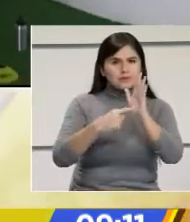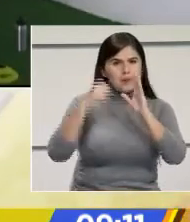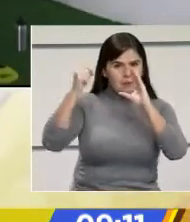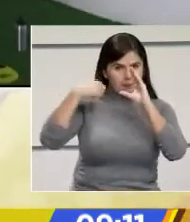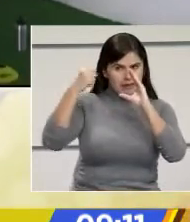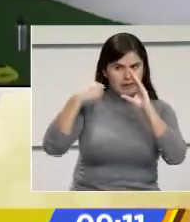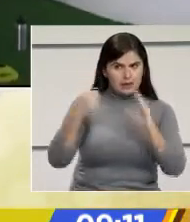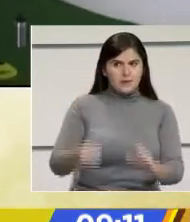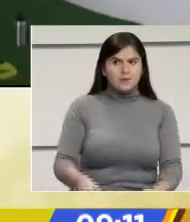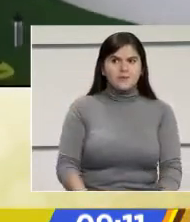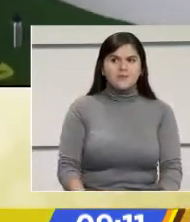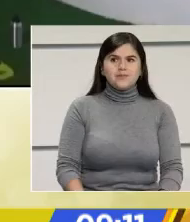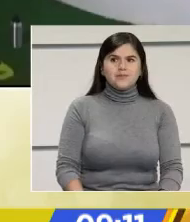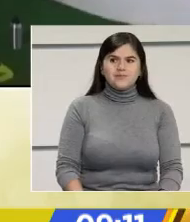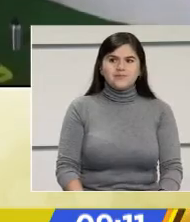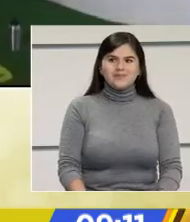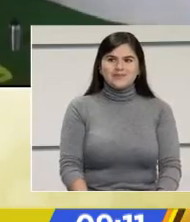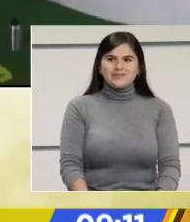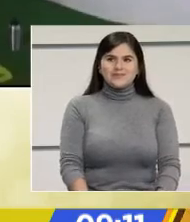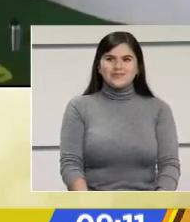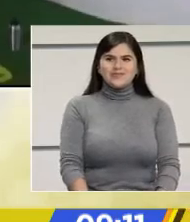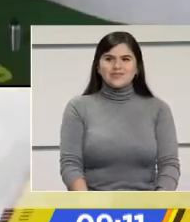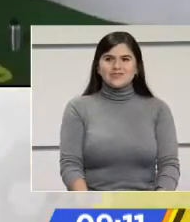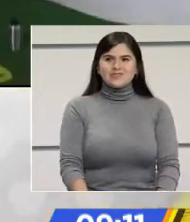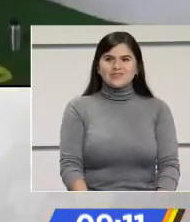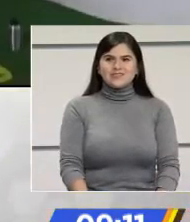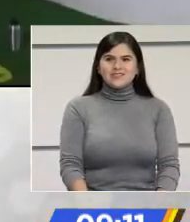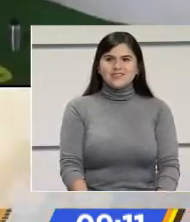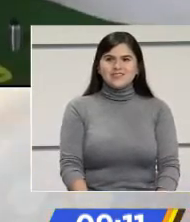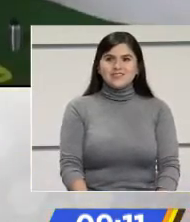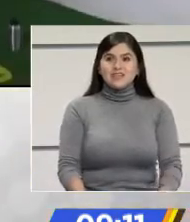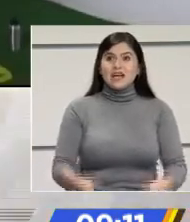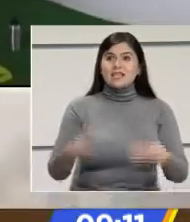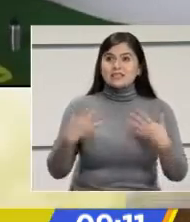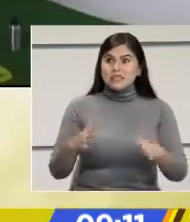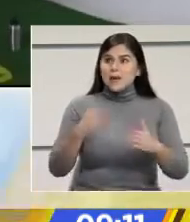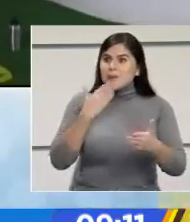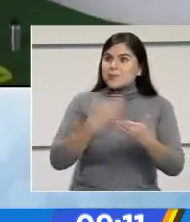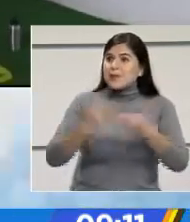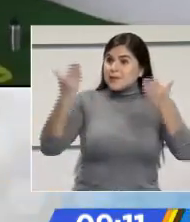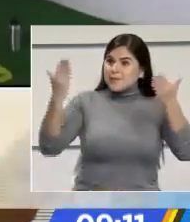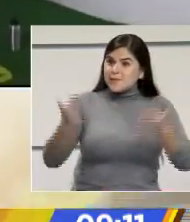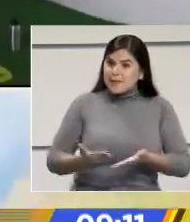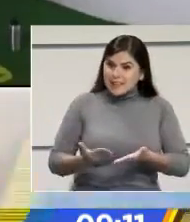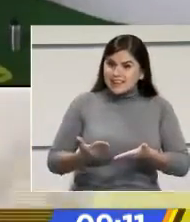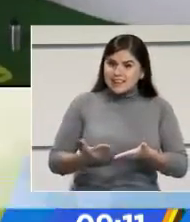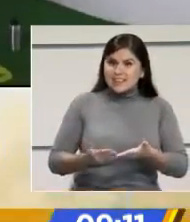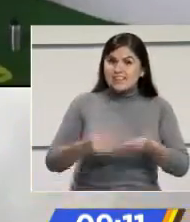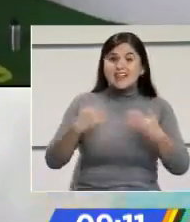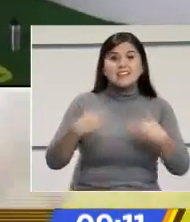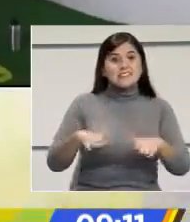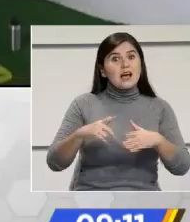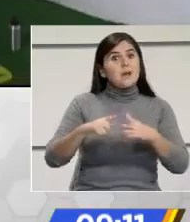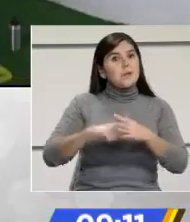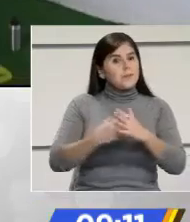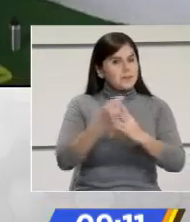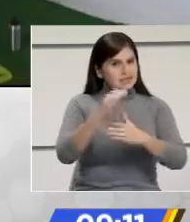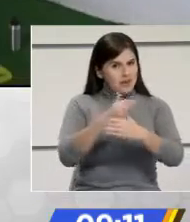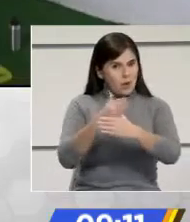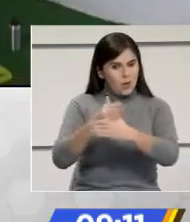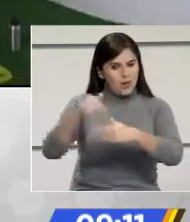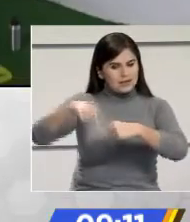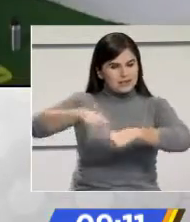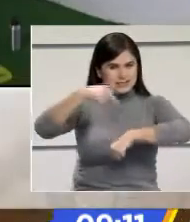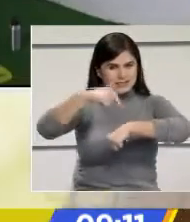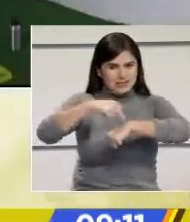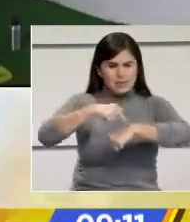viendo. Exactamente, ya, sí, ahora sí, la vemos ahí. Así que bienvenida. Aquí estamos ya compartiendo este